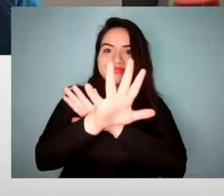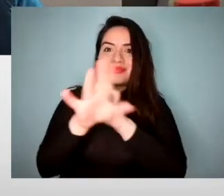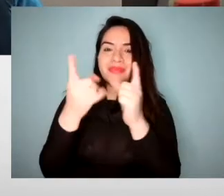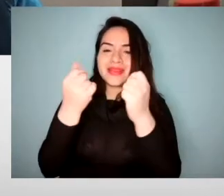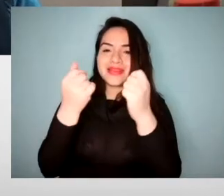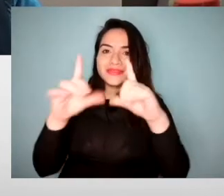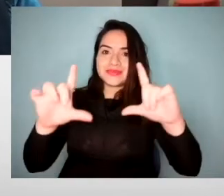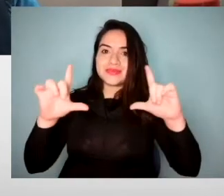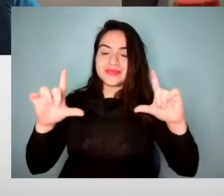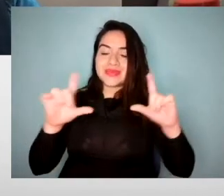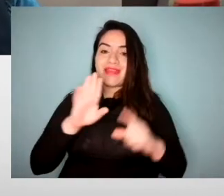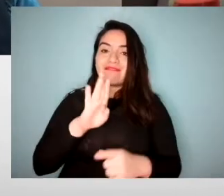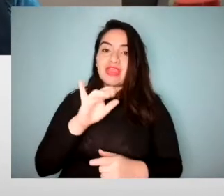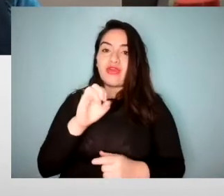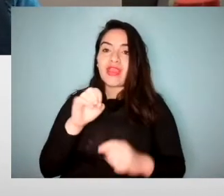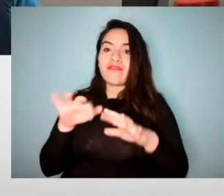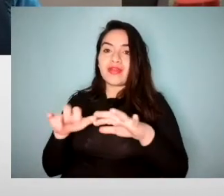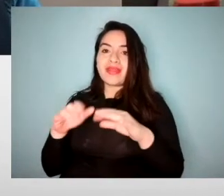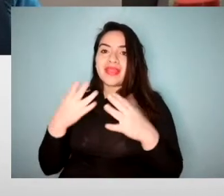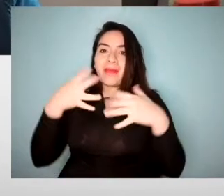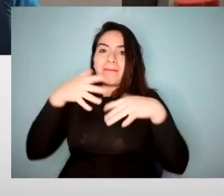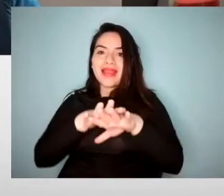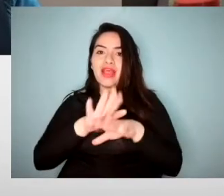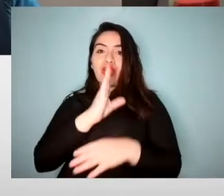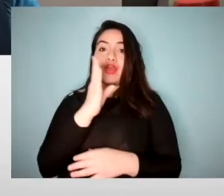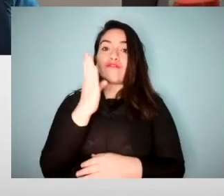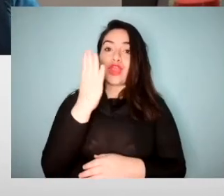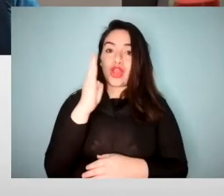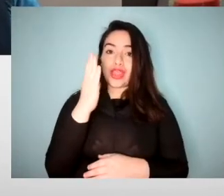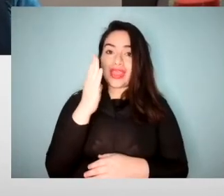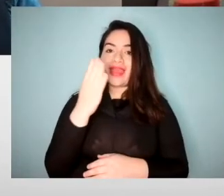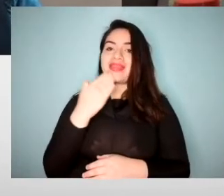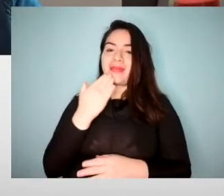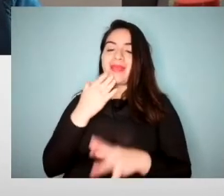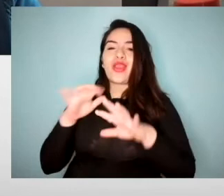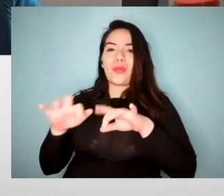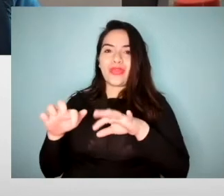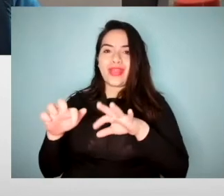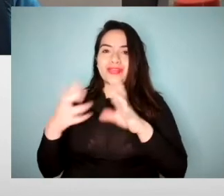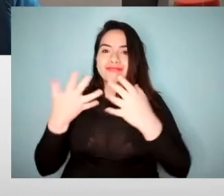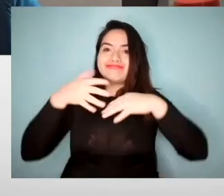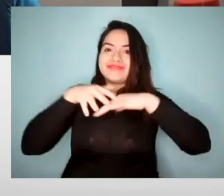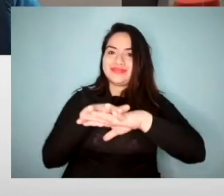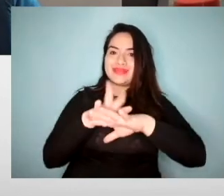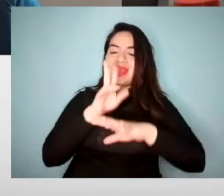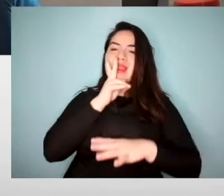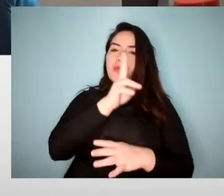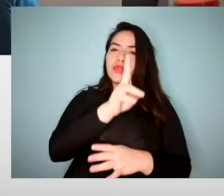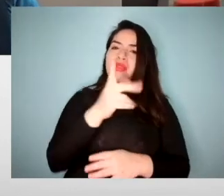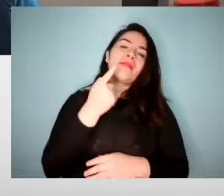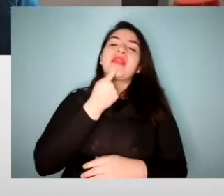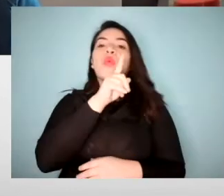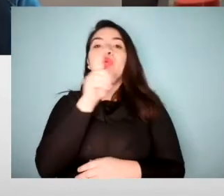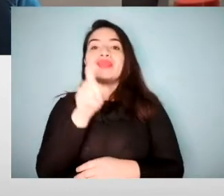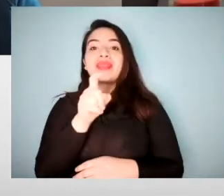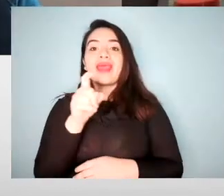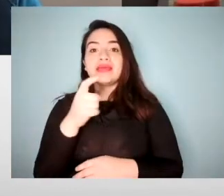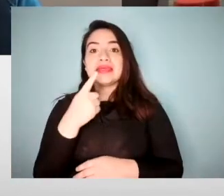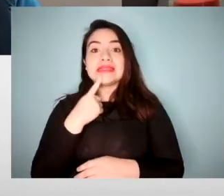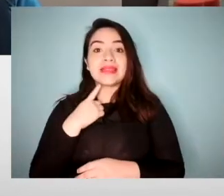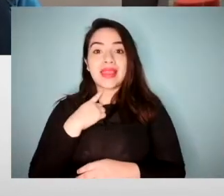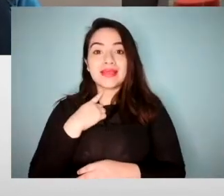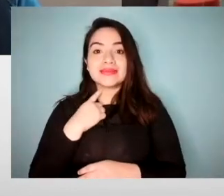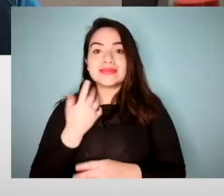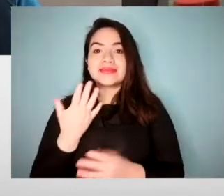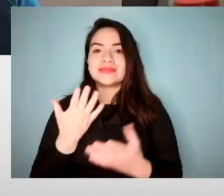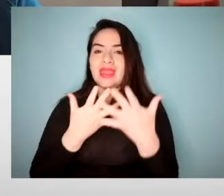esa fusión entre la biología y las herramientas computacionales para responder preguntas que eran de interés